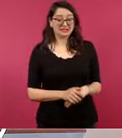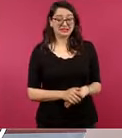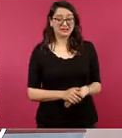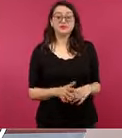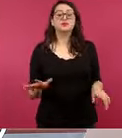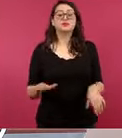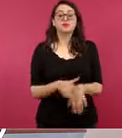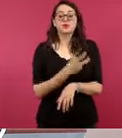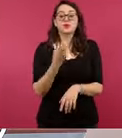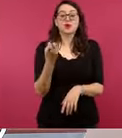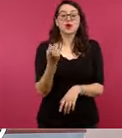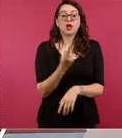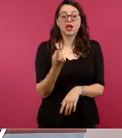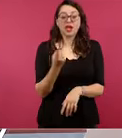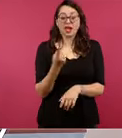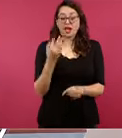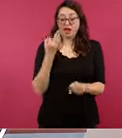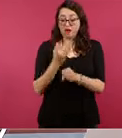excepcional.